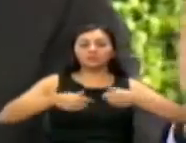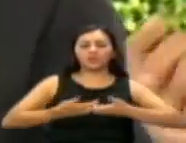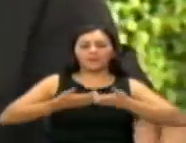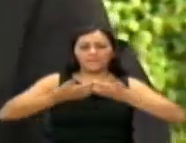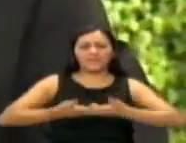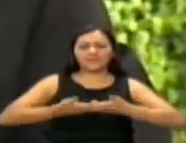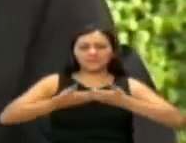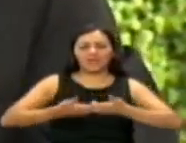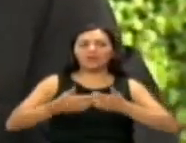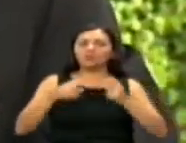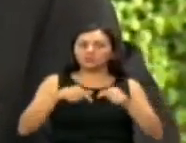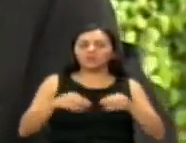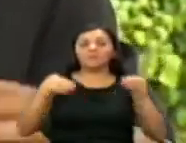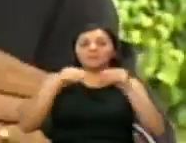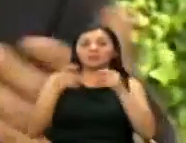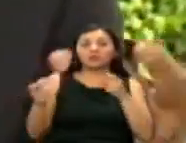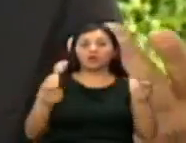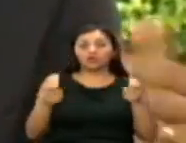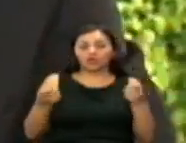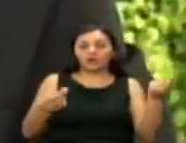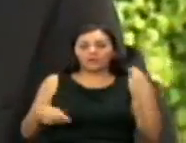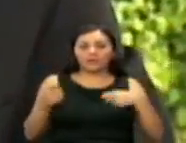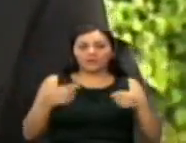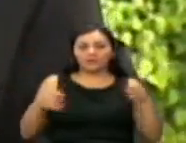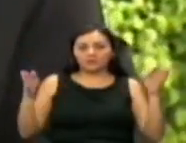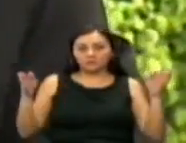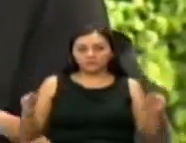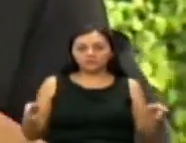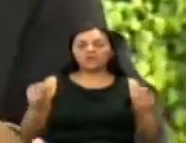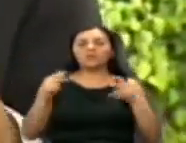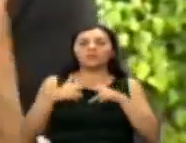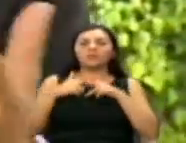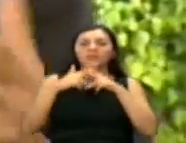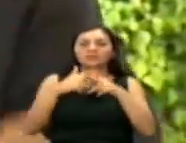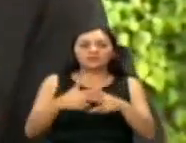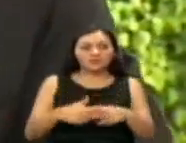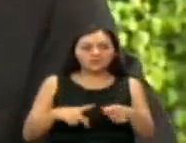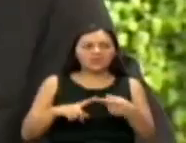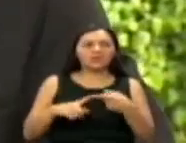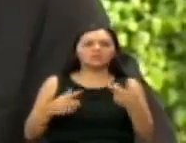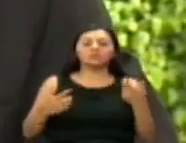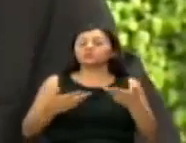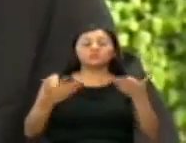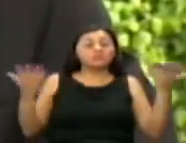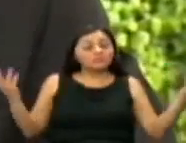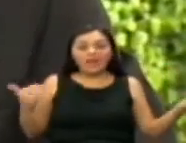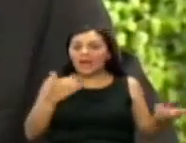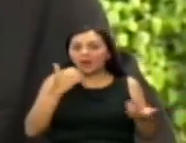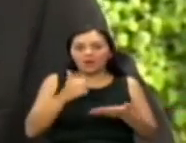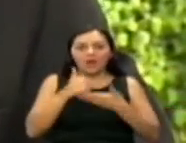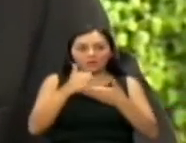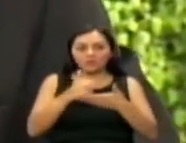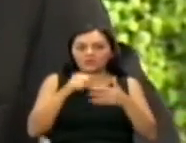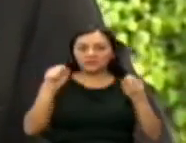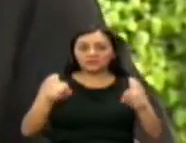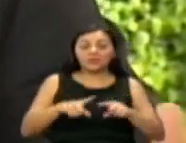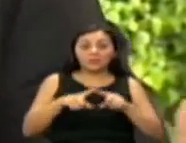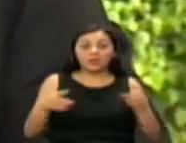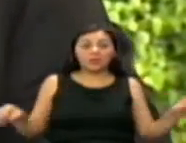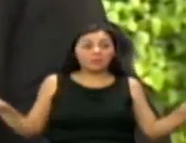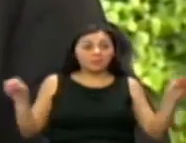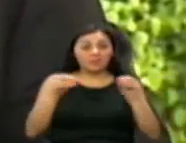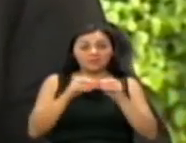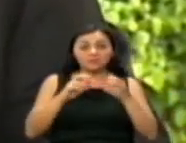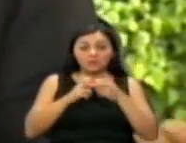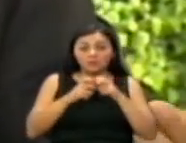controlar el contrabando, ver si se dan créditos de emergencia, hacer algunas medidas de apoyo. Pero insisto, o sea, el grave problema